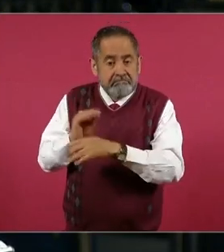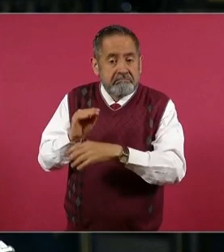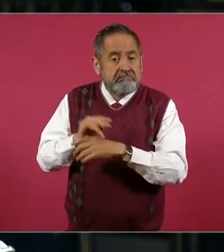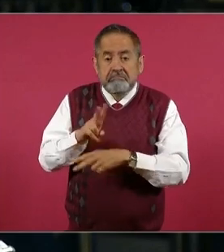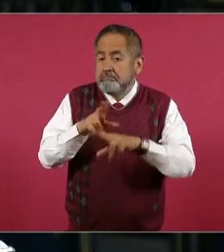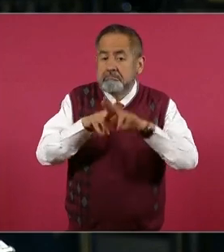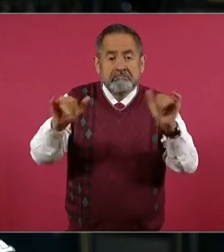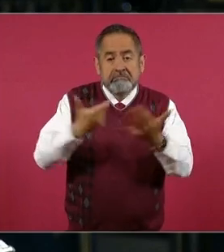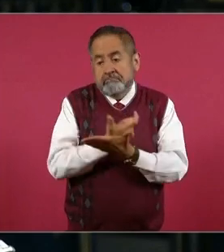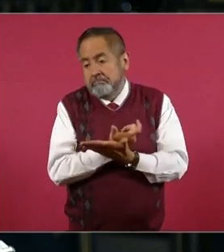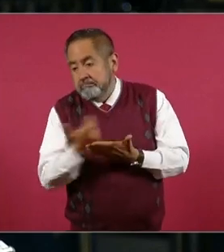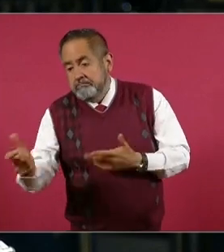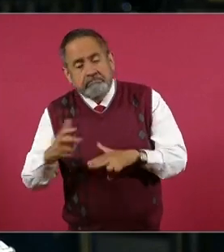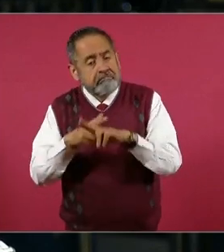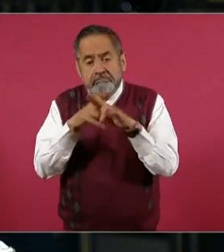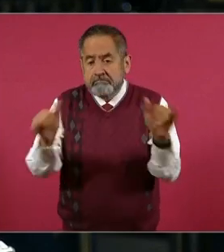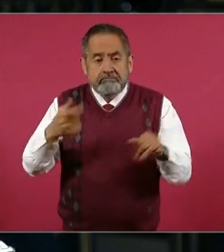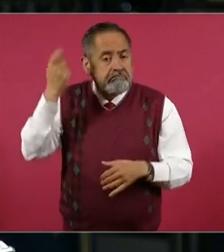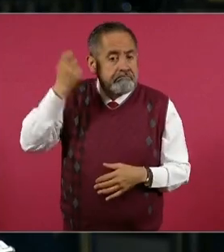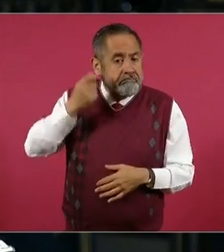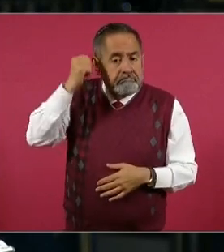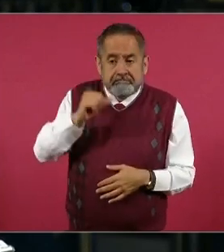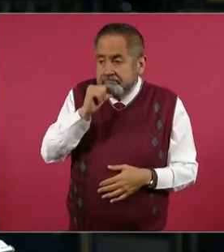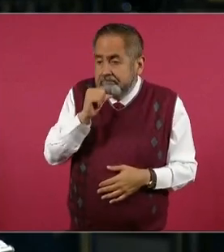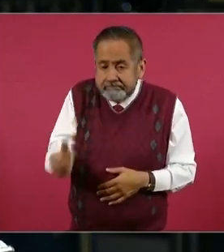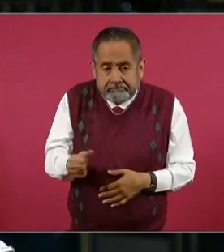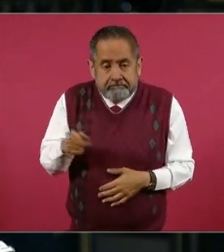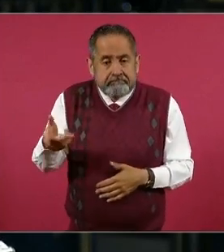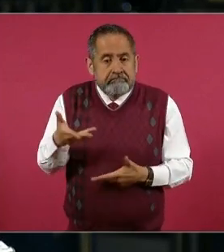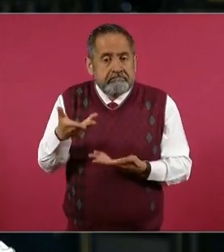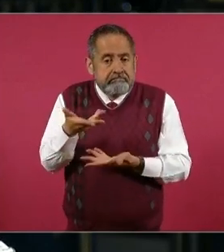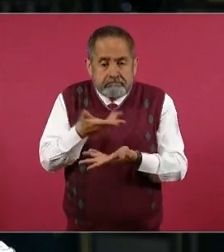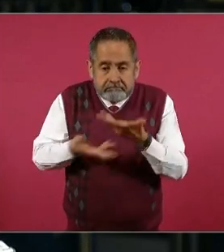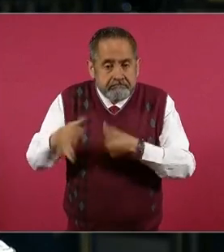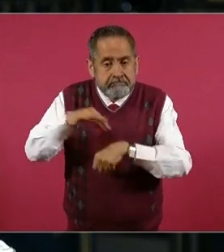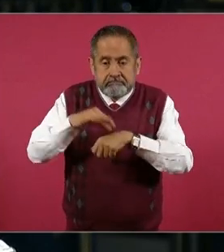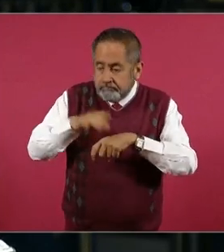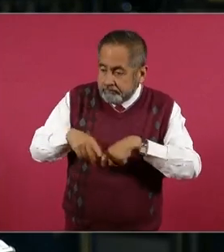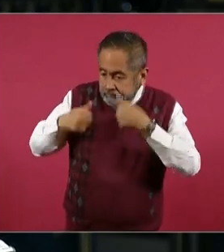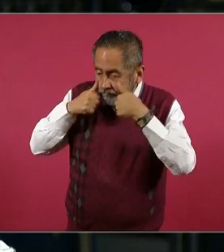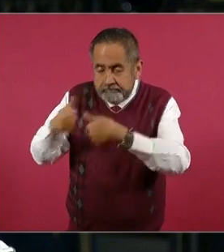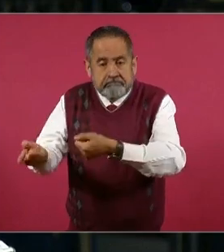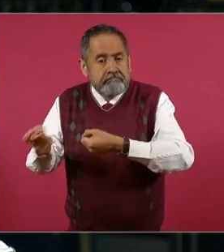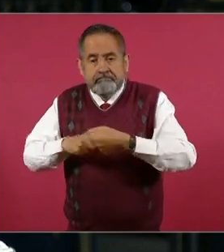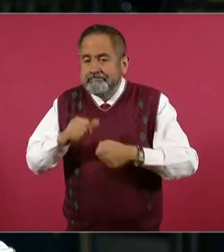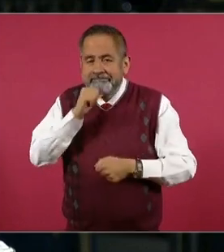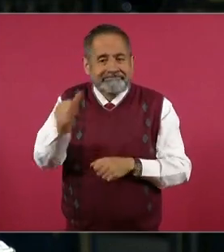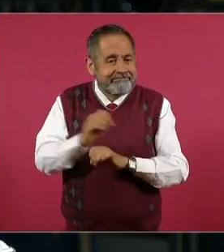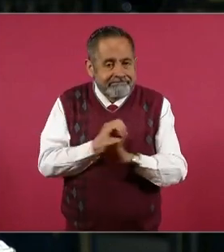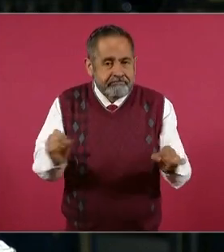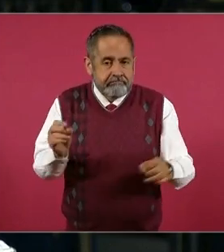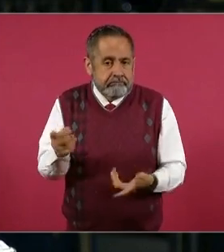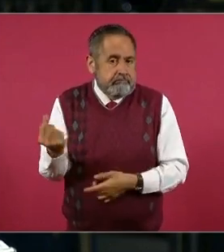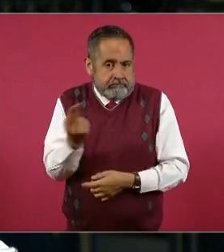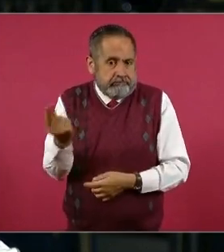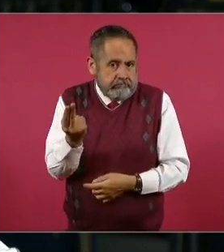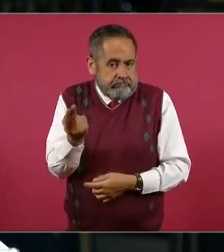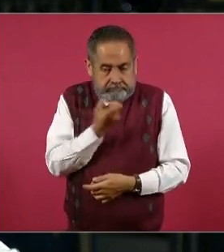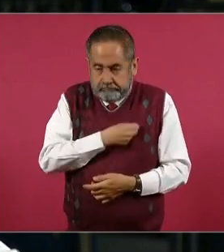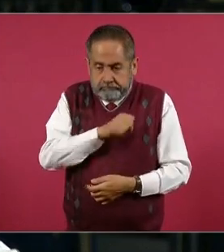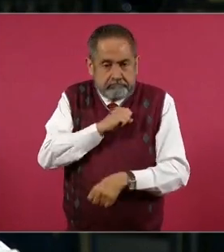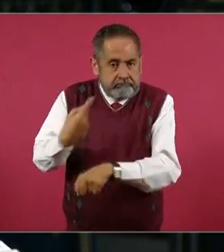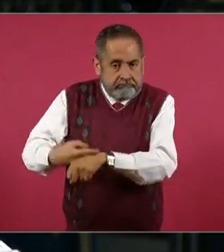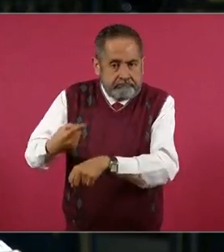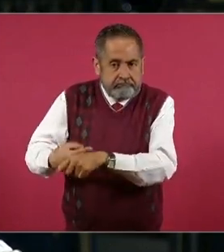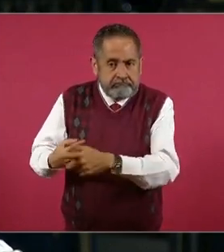por concepto de jubilación y tampoco tiene servicio médico necesario debido a su condición de salud.